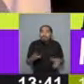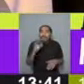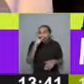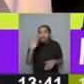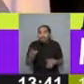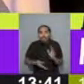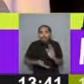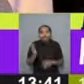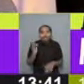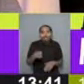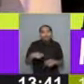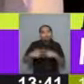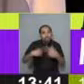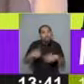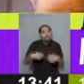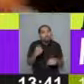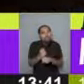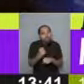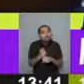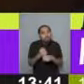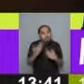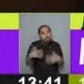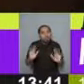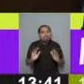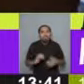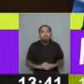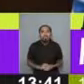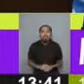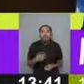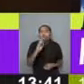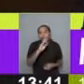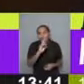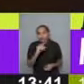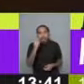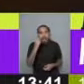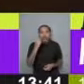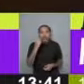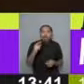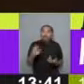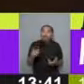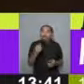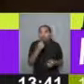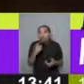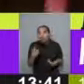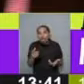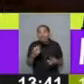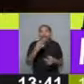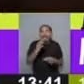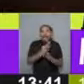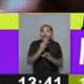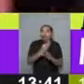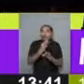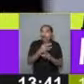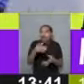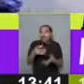Tanto masculino como femenino, una promoción de la escuela ingeniero de aquellos tiempos, antes que esté el